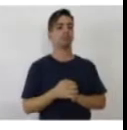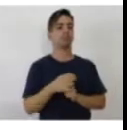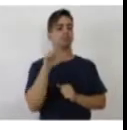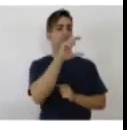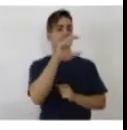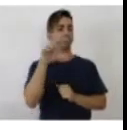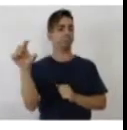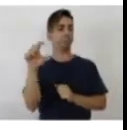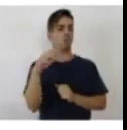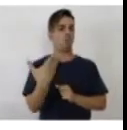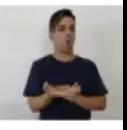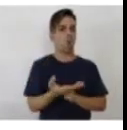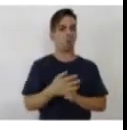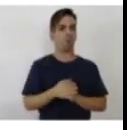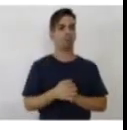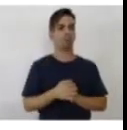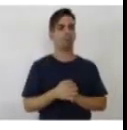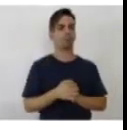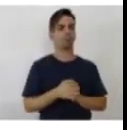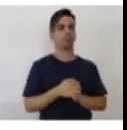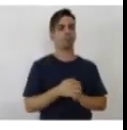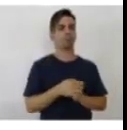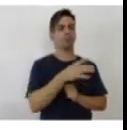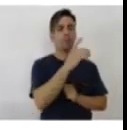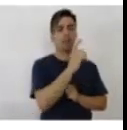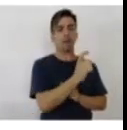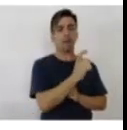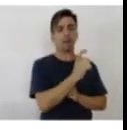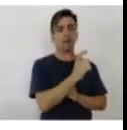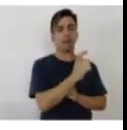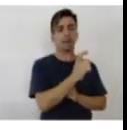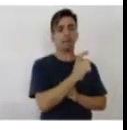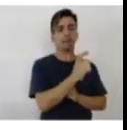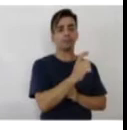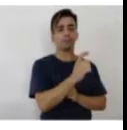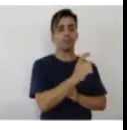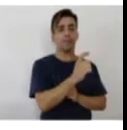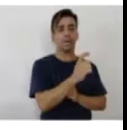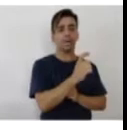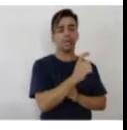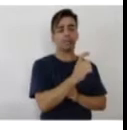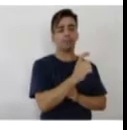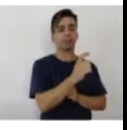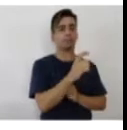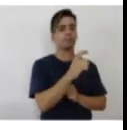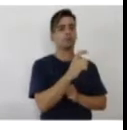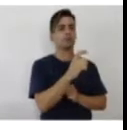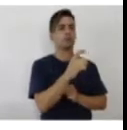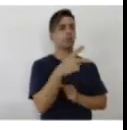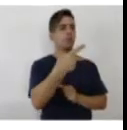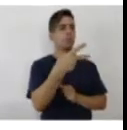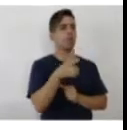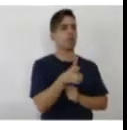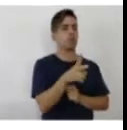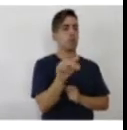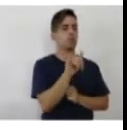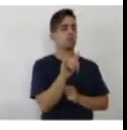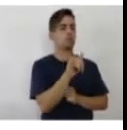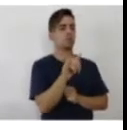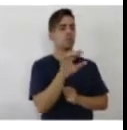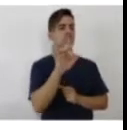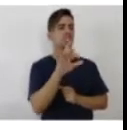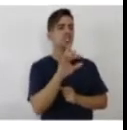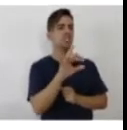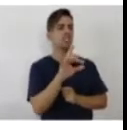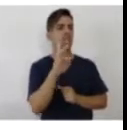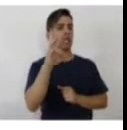escribir en forma constructiva, quedaría de esta manera. X, es decir, los grados centígrados van a estar en mayor o igual que 15 y